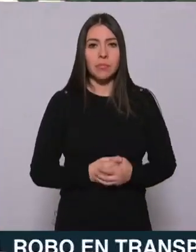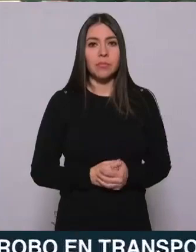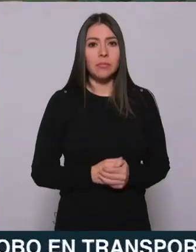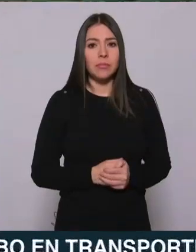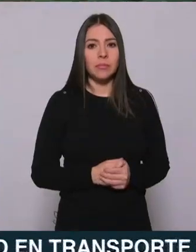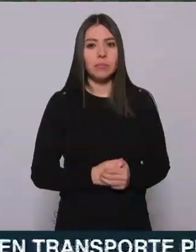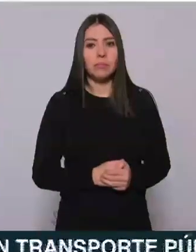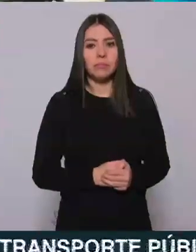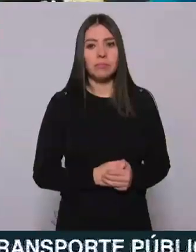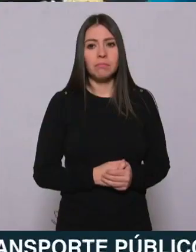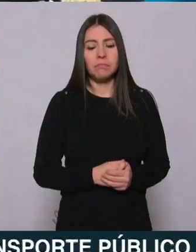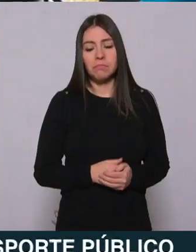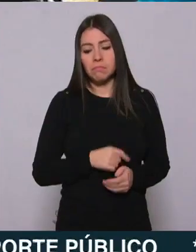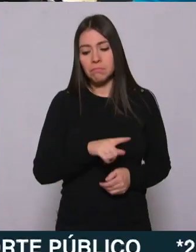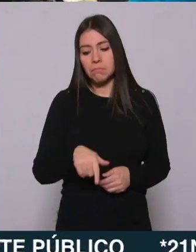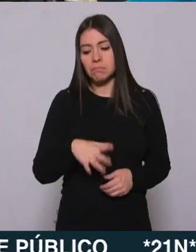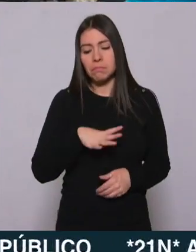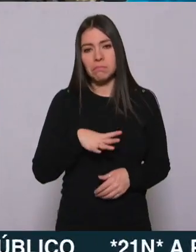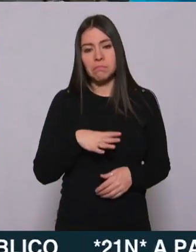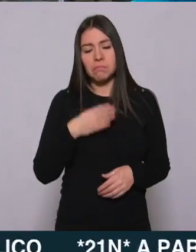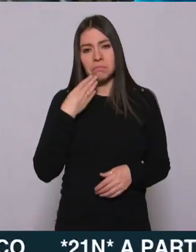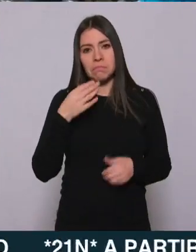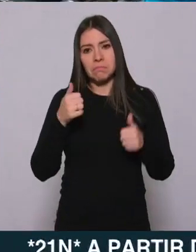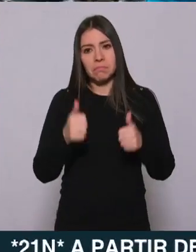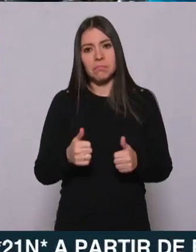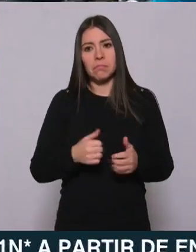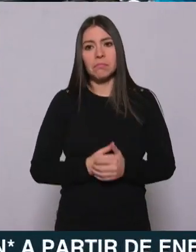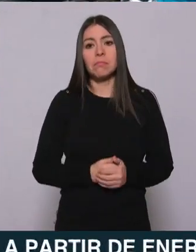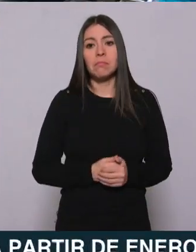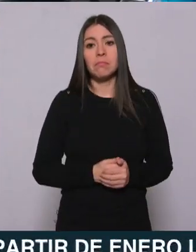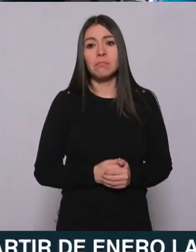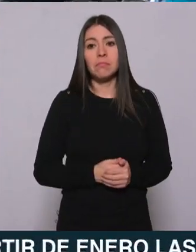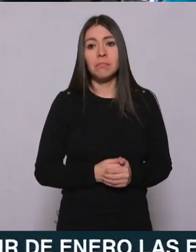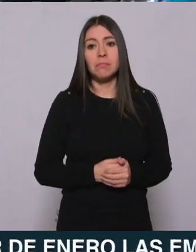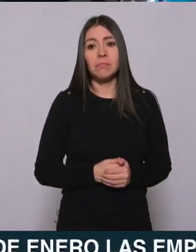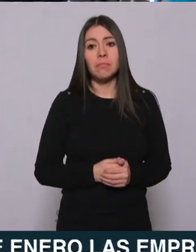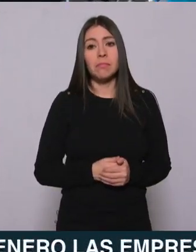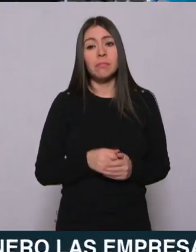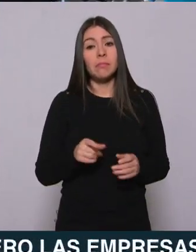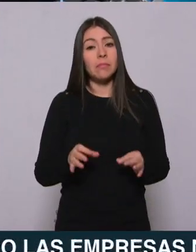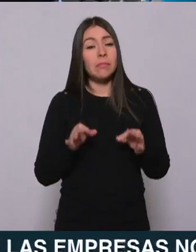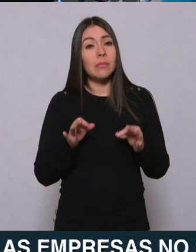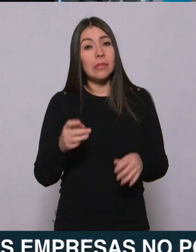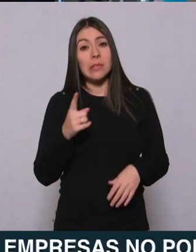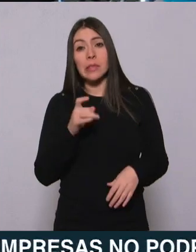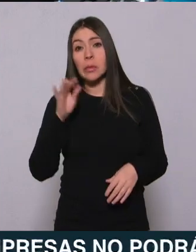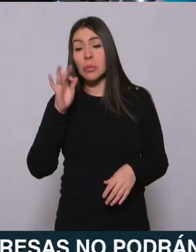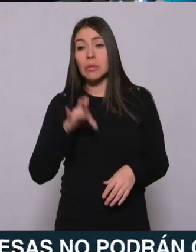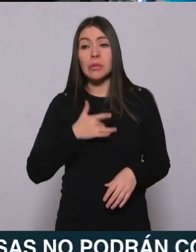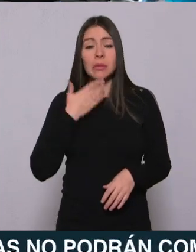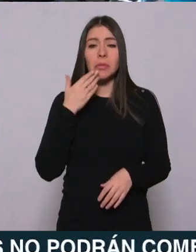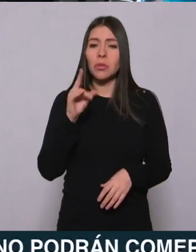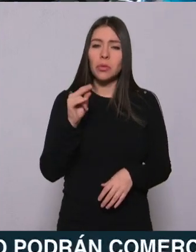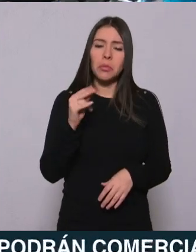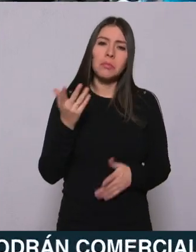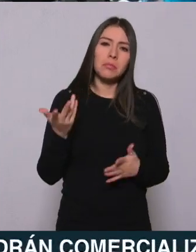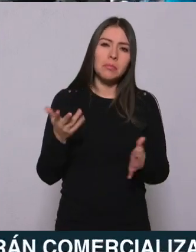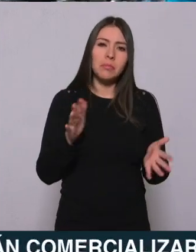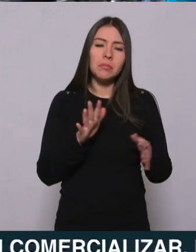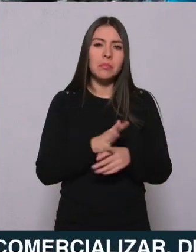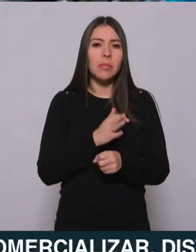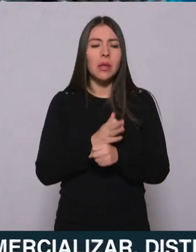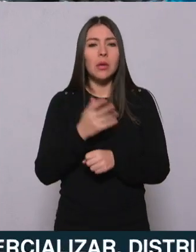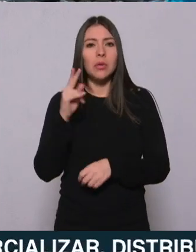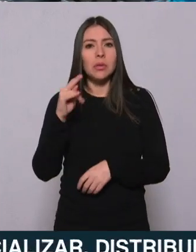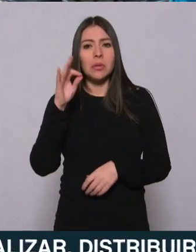aquí estamos. Pues no decimos que al 100, pero estamos pues un 80%. Bien, sí. En la